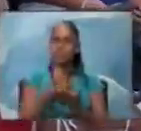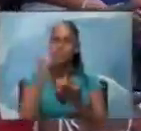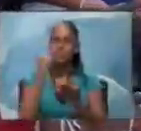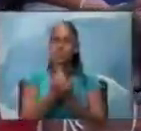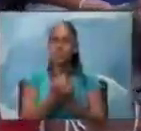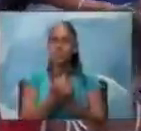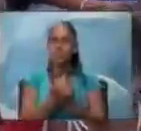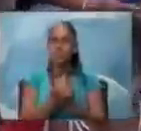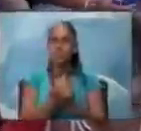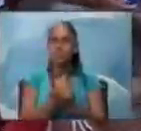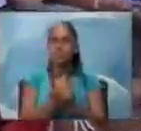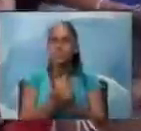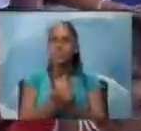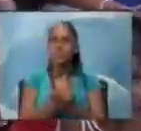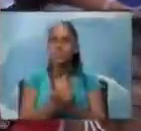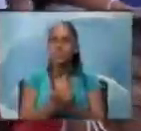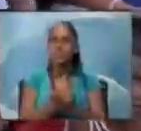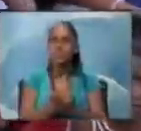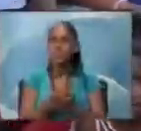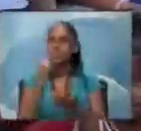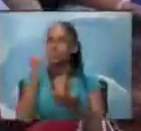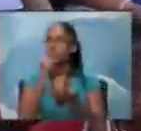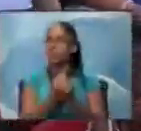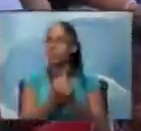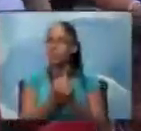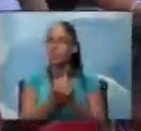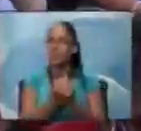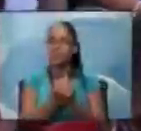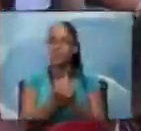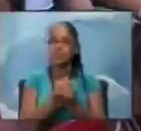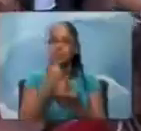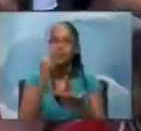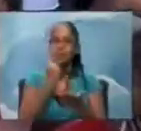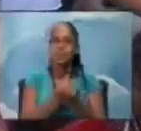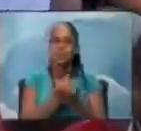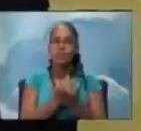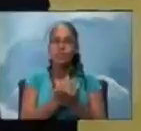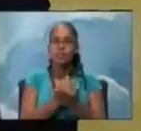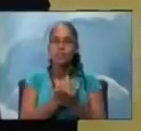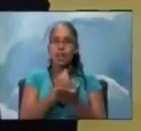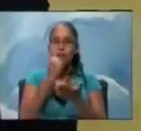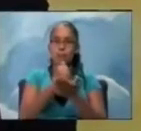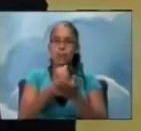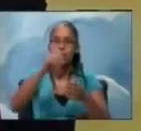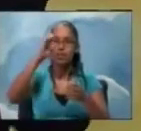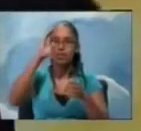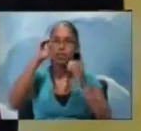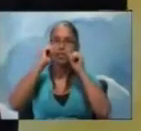Que Dios le bendiga, que Dios le bendiga, que Dios le bendiga.